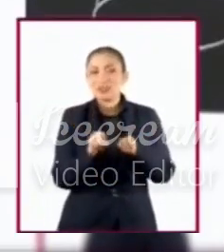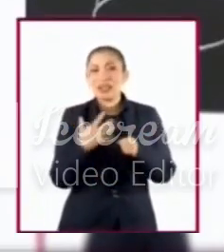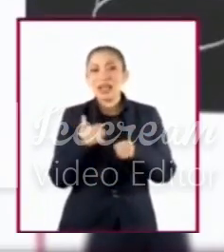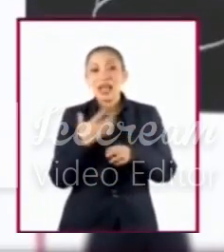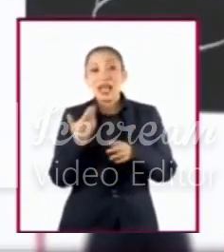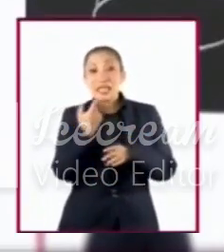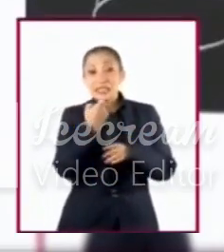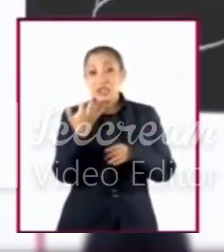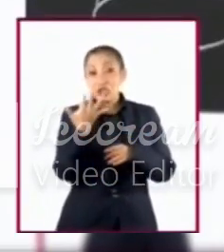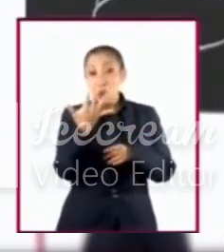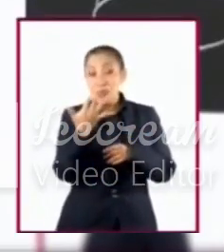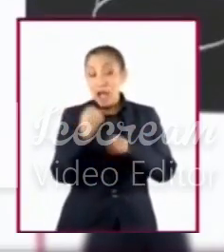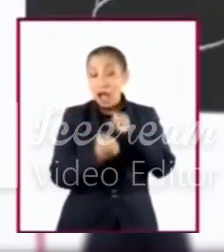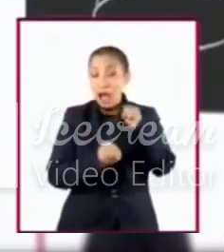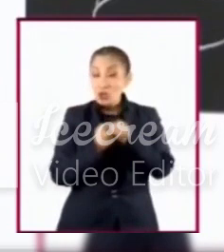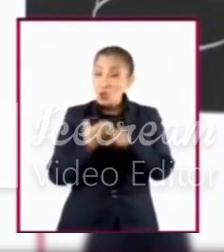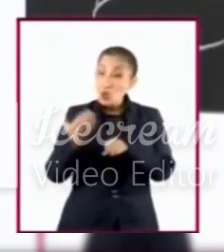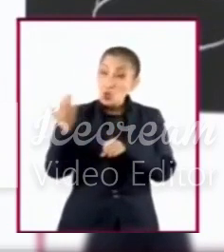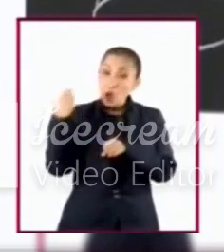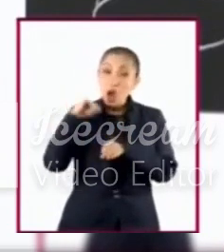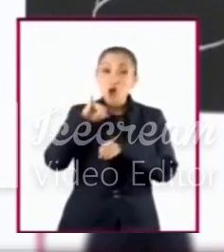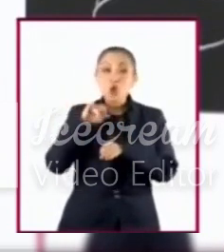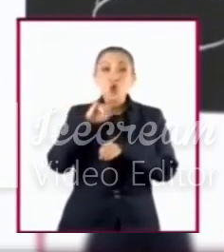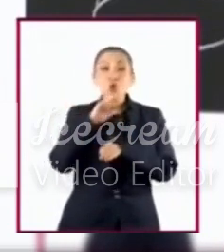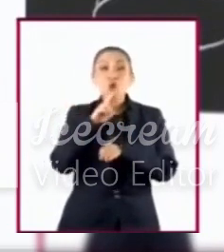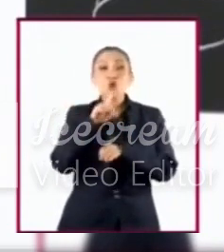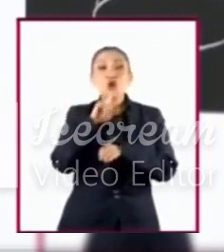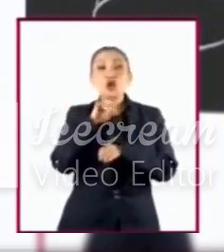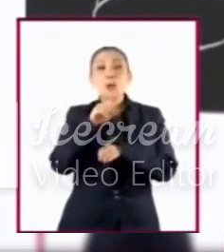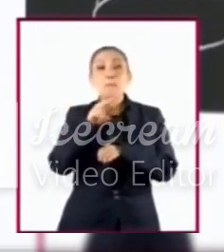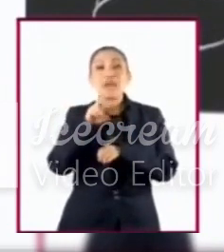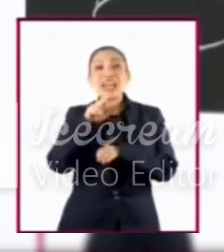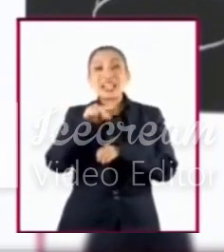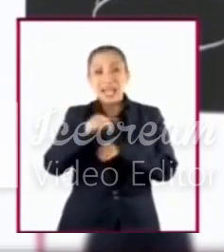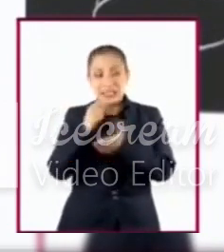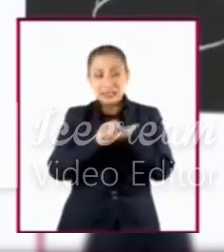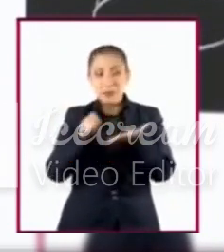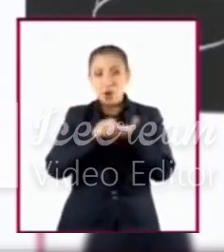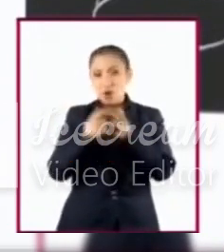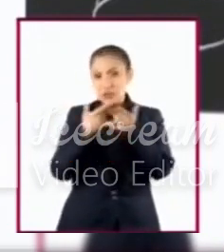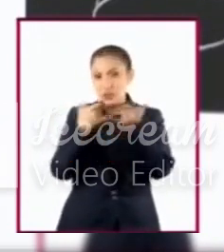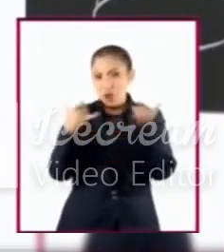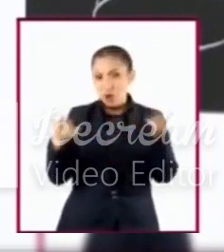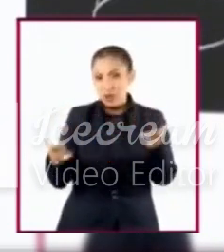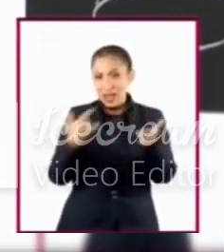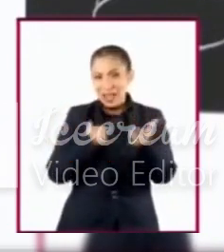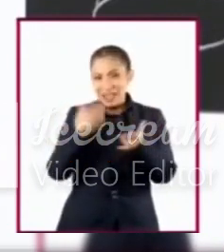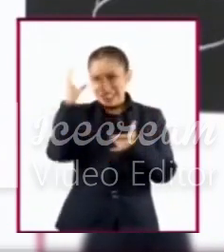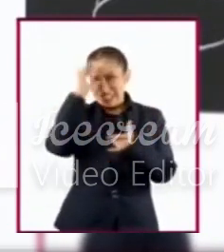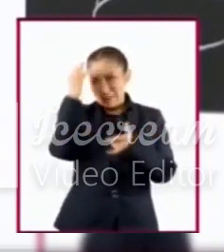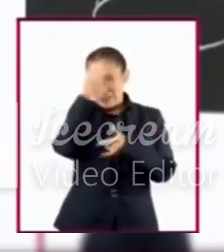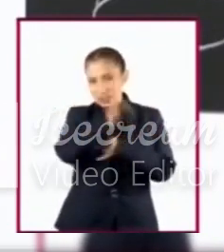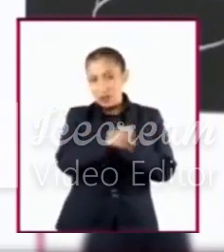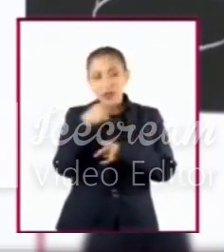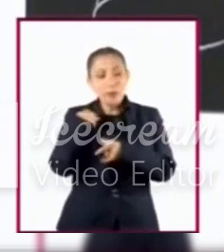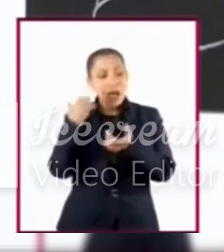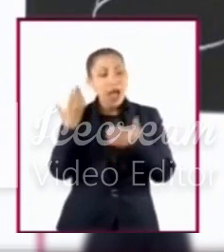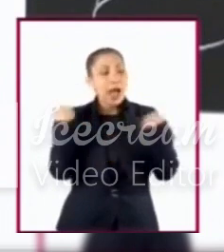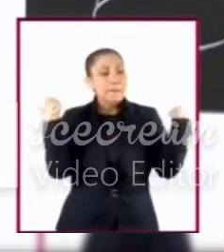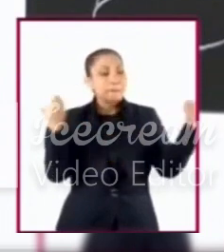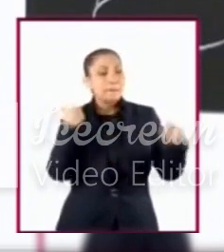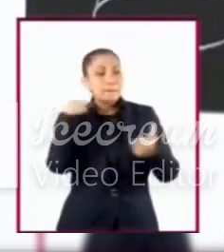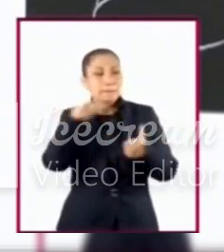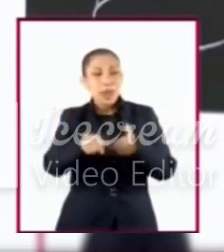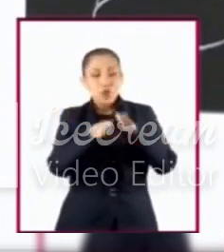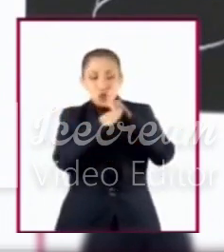Hace más de 150 años, Julio Verne escribió una novela de ciencia ficción sobre las aventuras de la tripulación